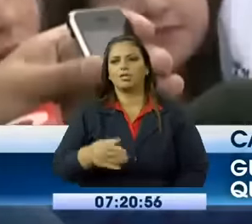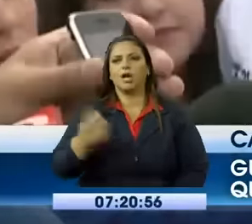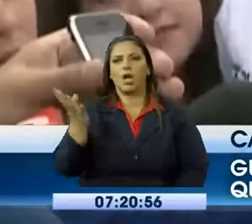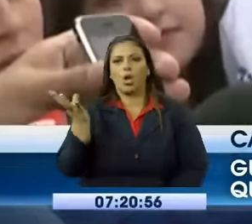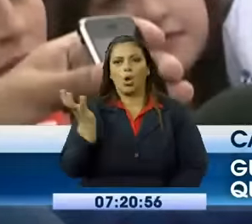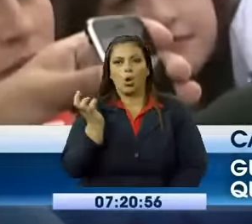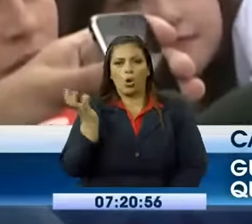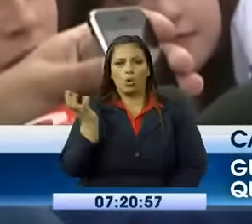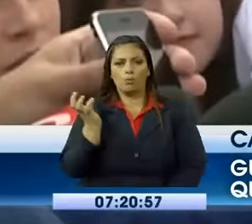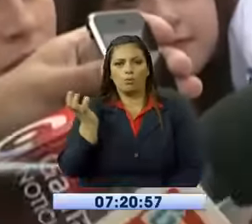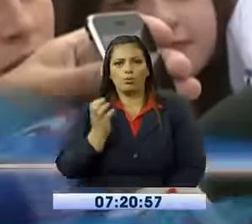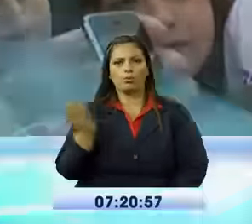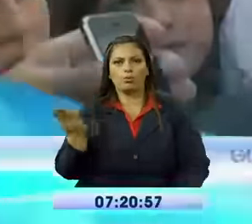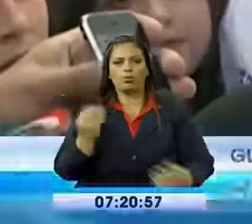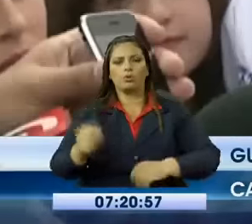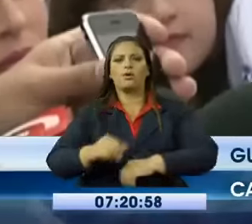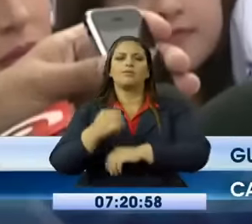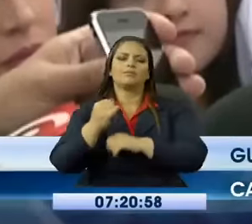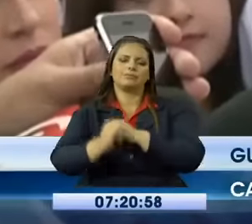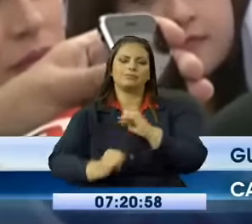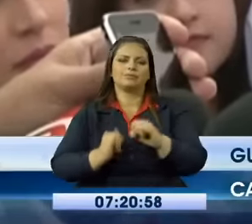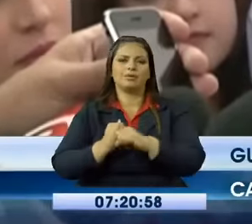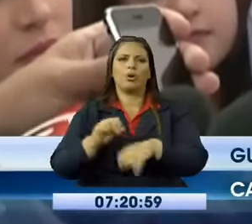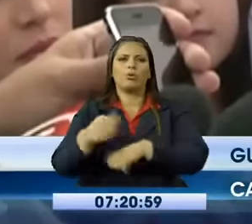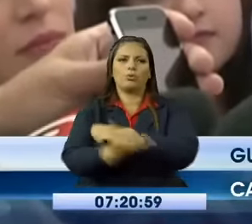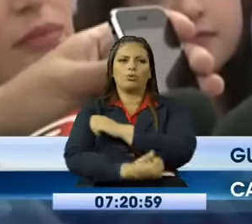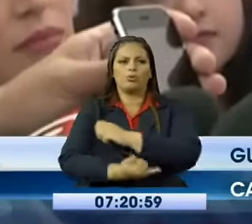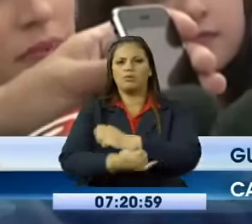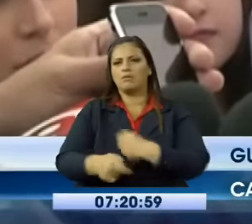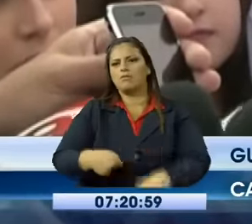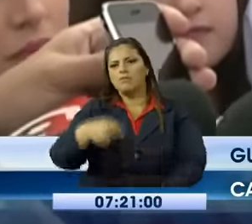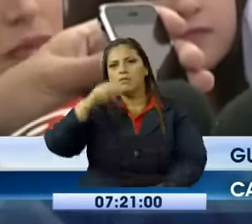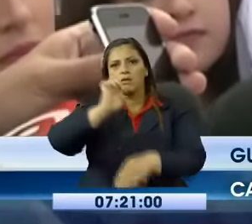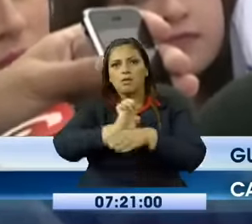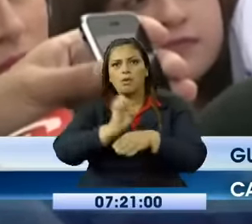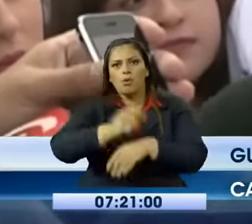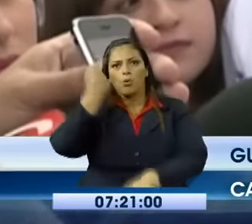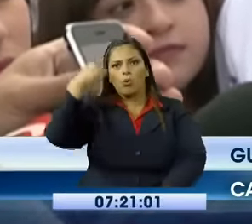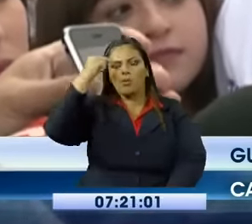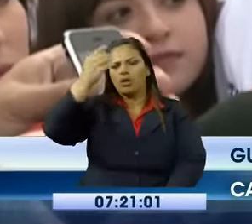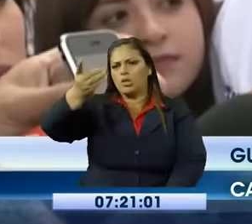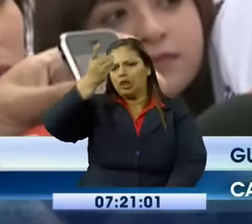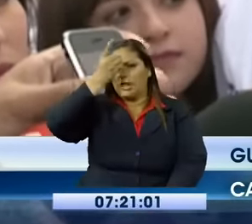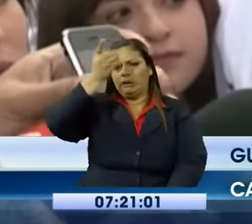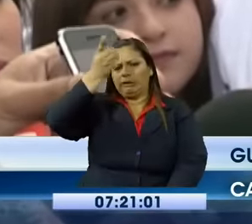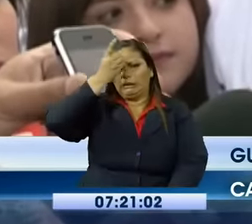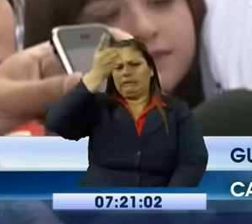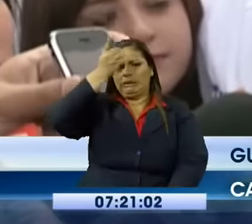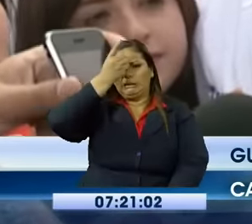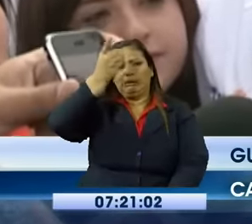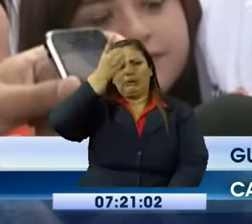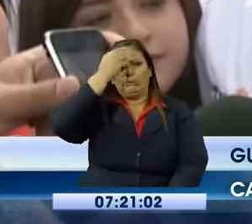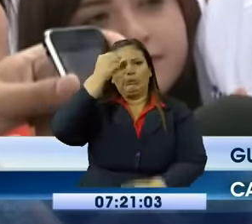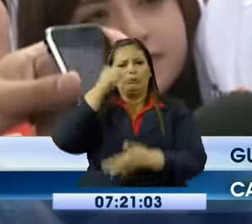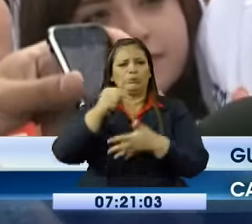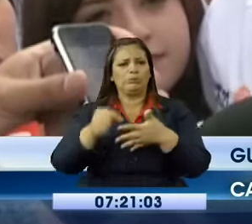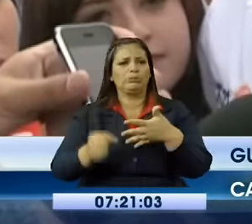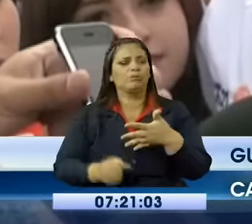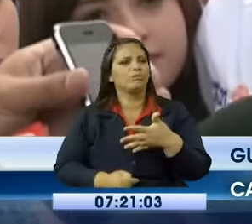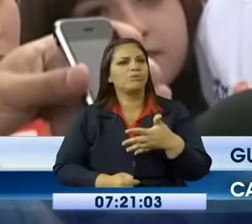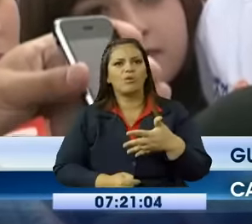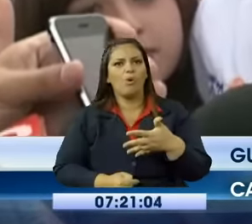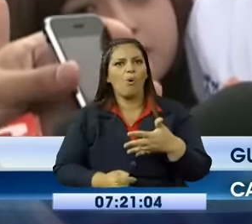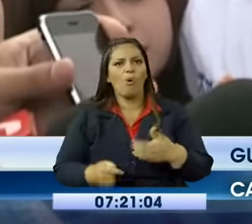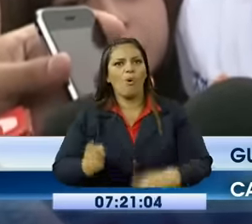internacional? No se puede vivir eternamente de deuda. Lo que está haciendo el gobierno es